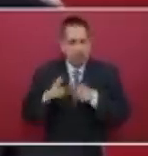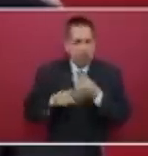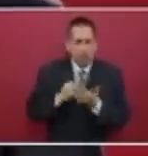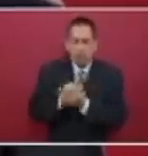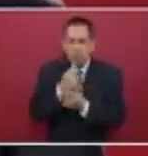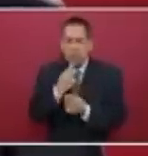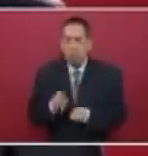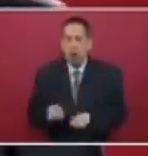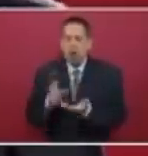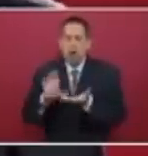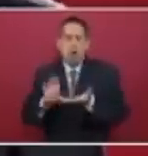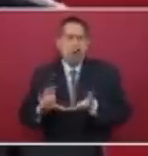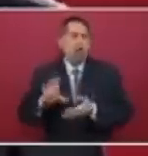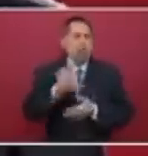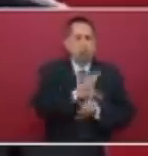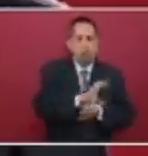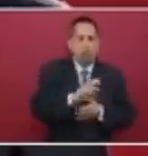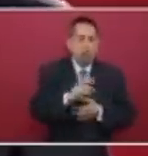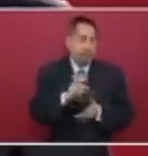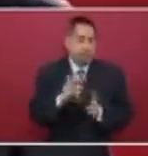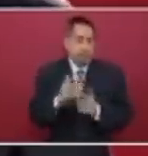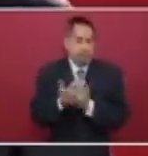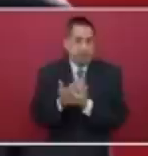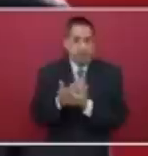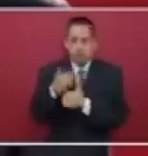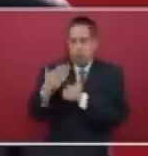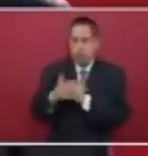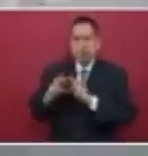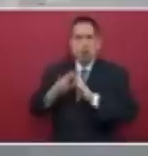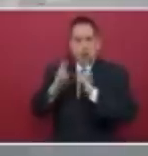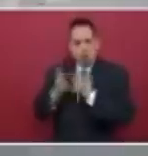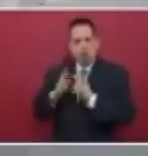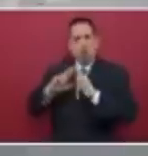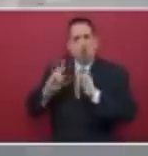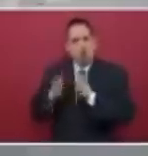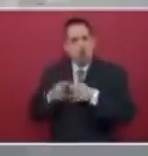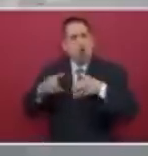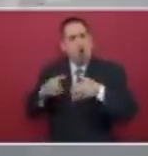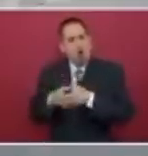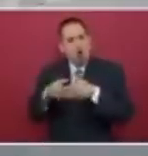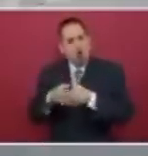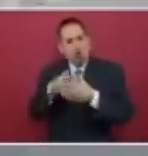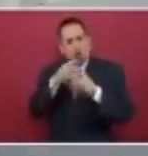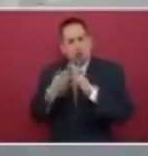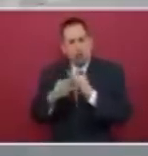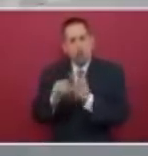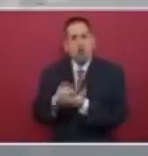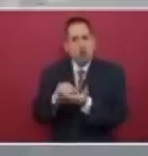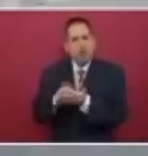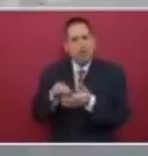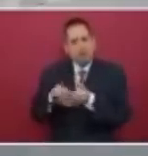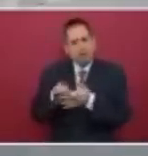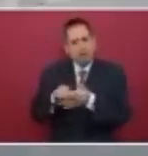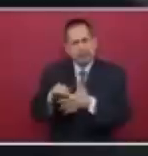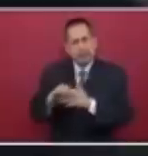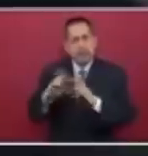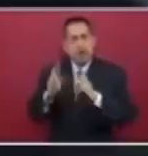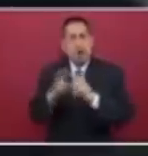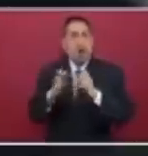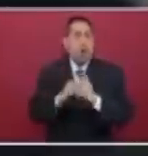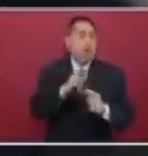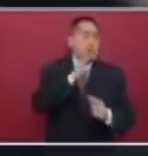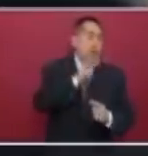eso vamos a tener reuniones o se van a seguir teniendo reuniones entre pemex